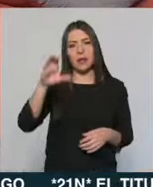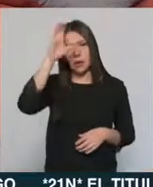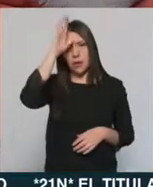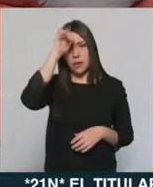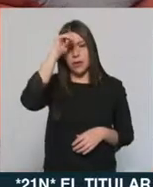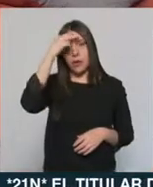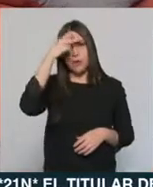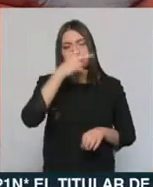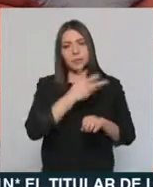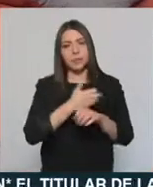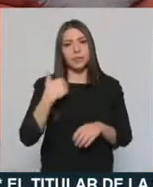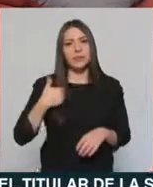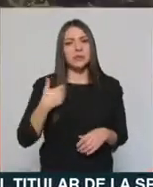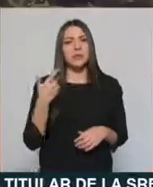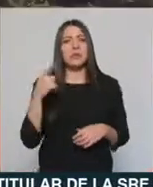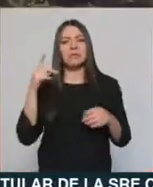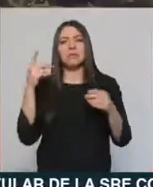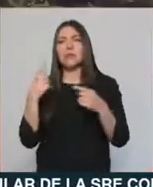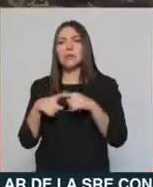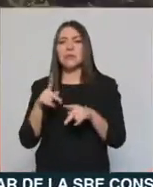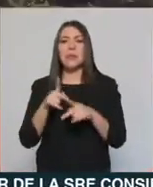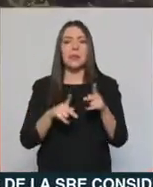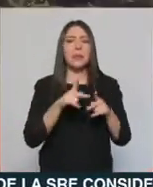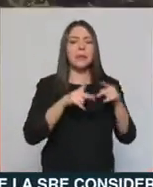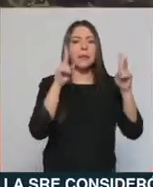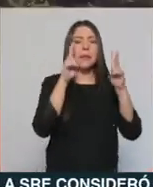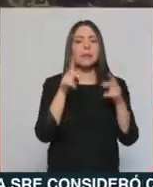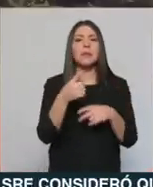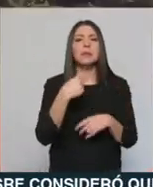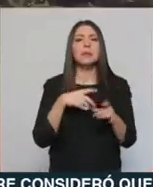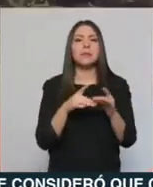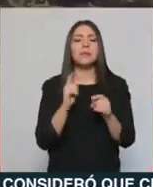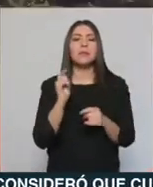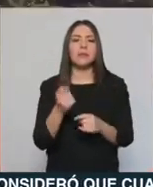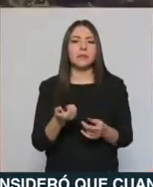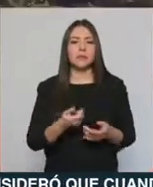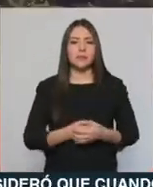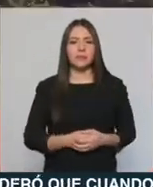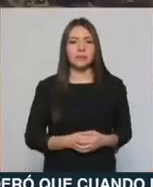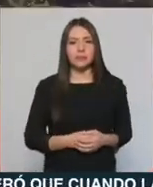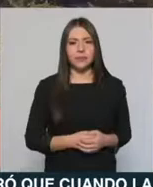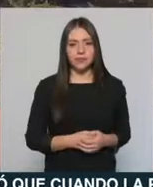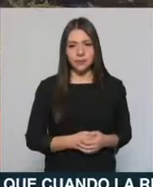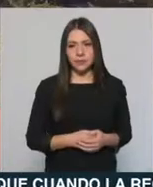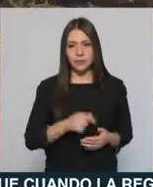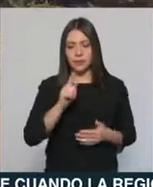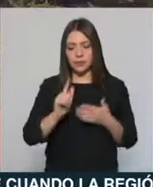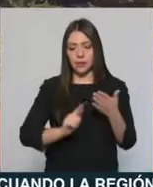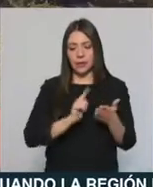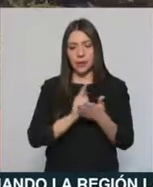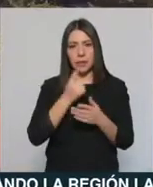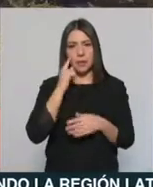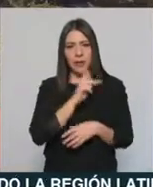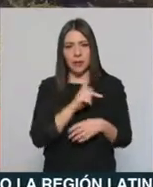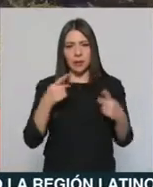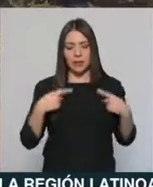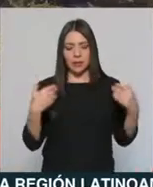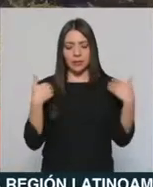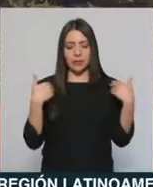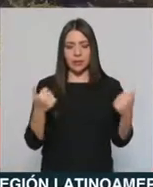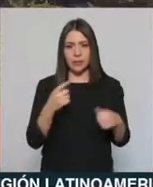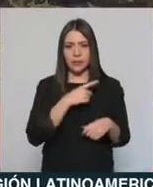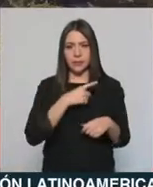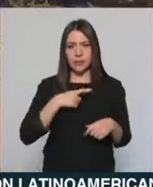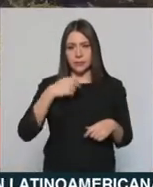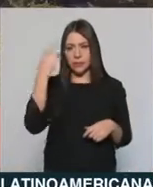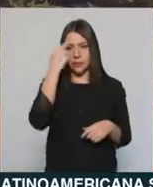¿Qué nos dice usted? Perfecto. Esta reforma, para poderla entender de una manera concreta para el público que nos está viendo, hay que analizarla sobre